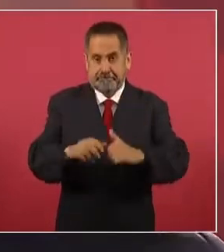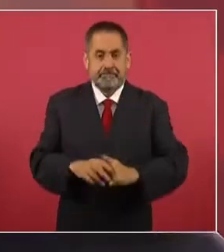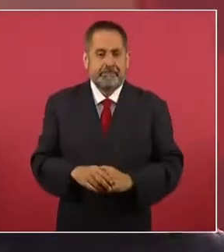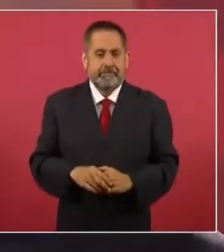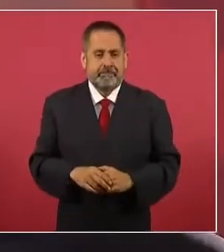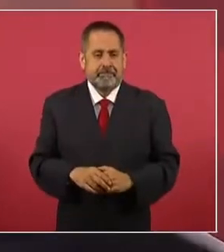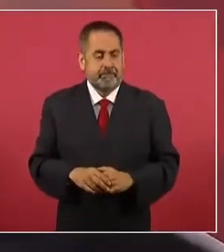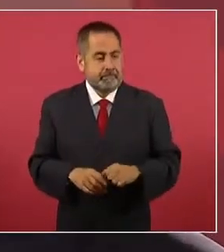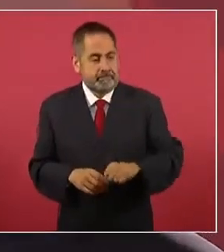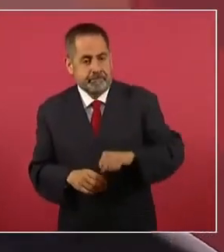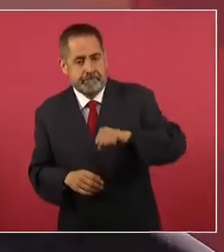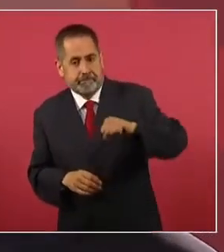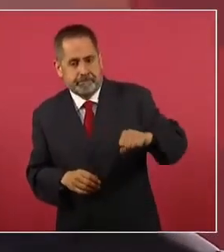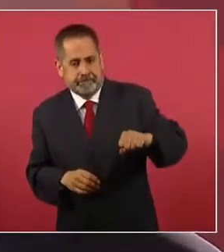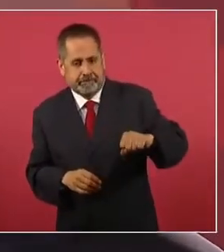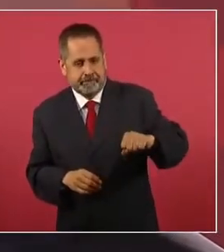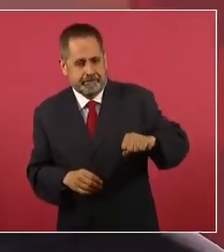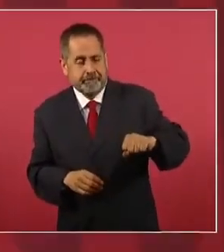Mi escudo